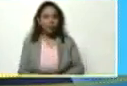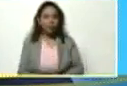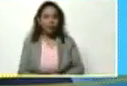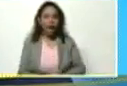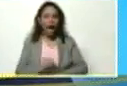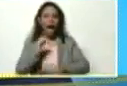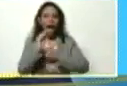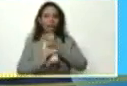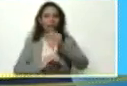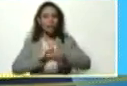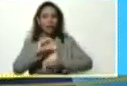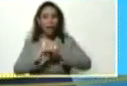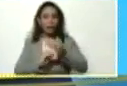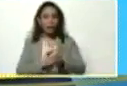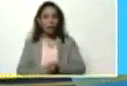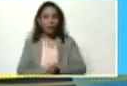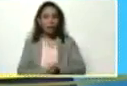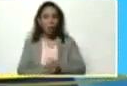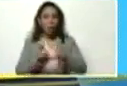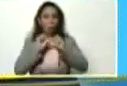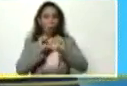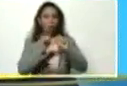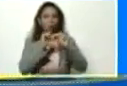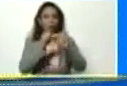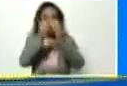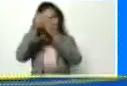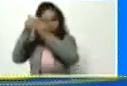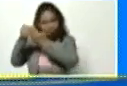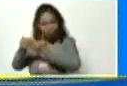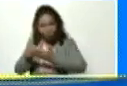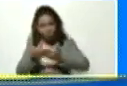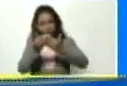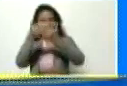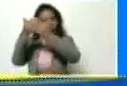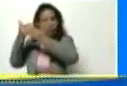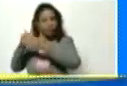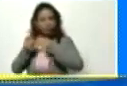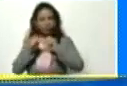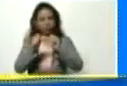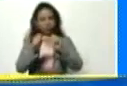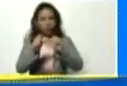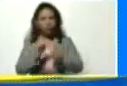Garantizar la continuación de los estudios.